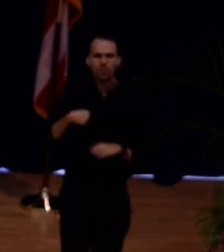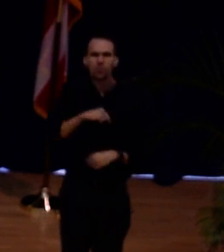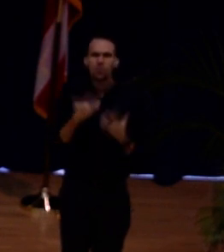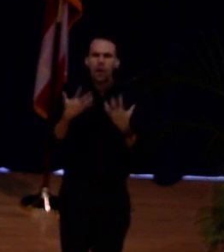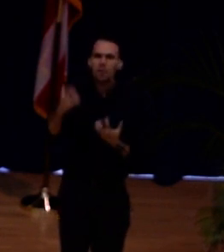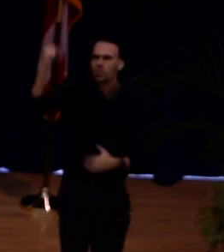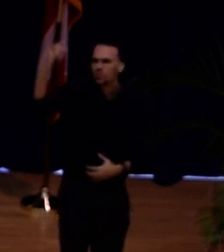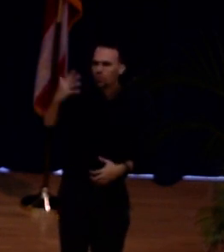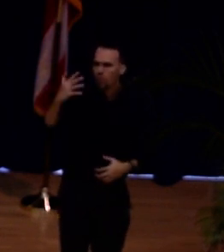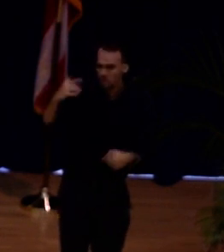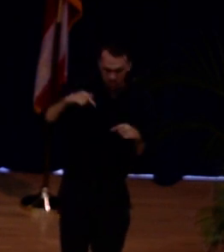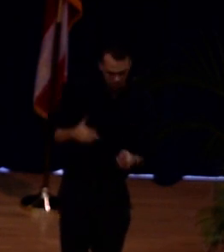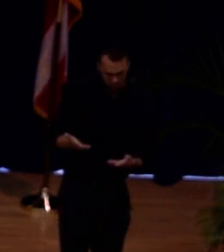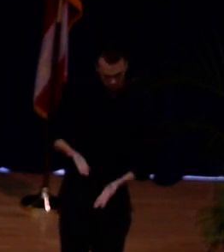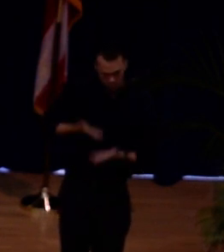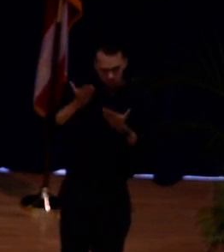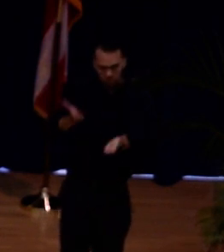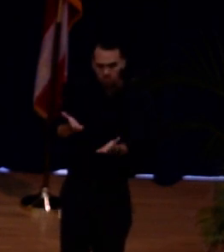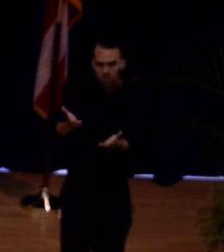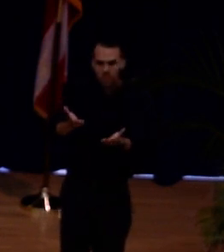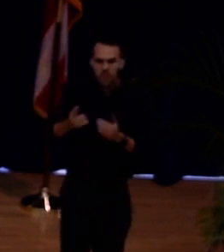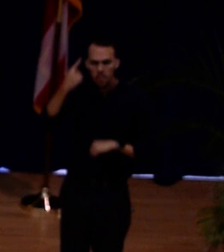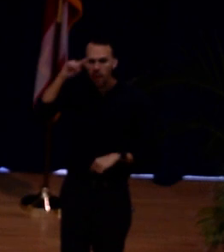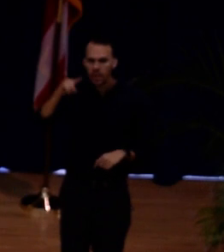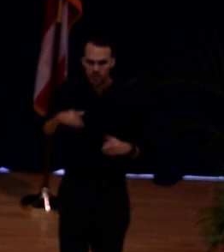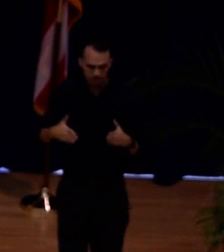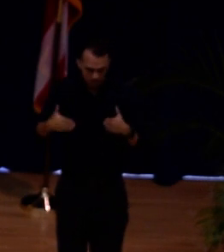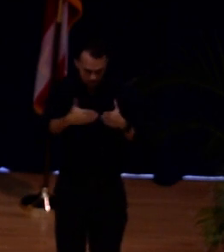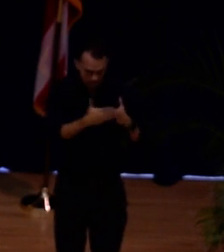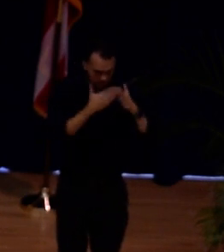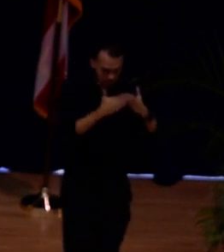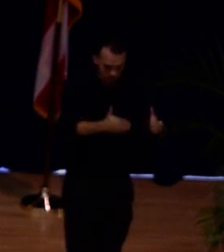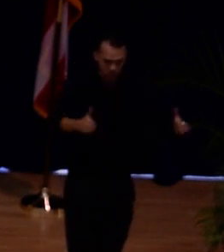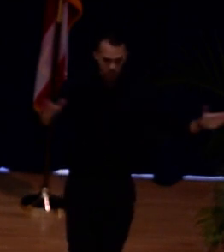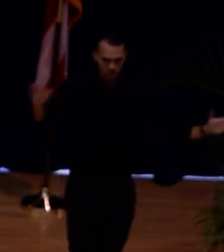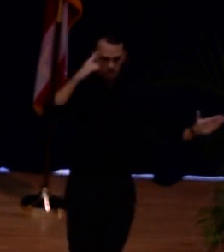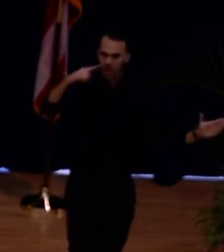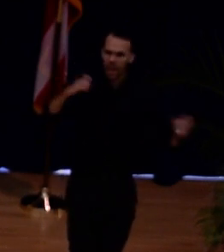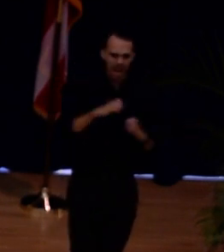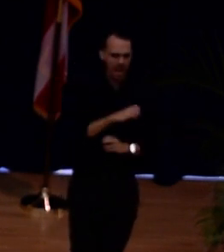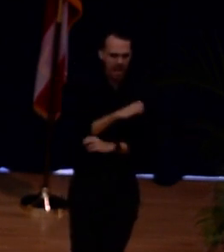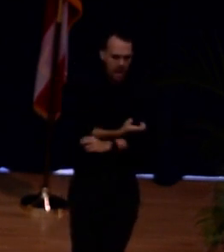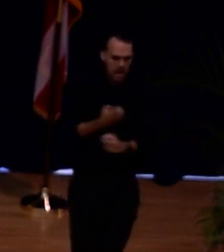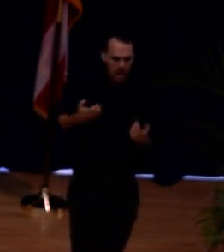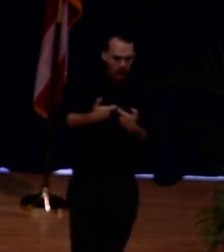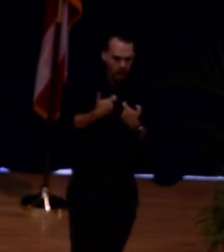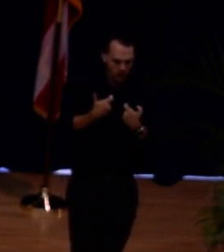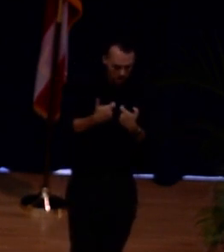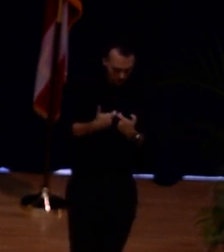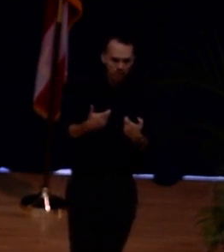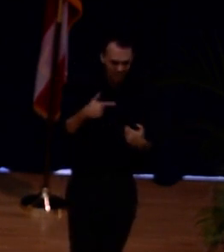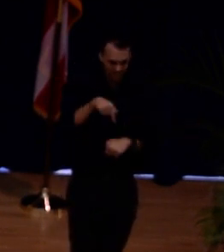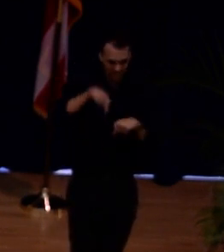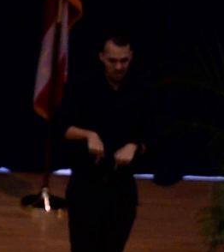la propuesta es la descentralización de la generación de nuestra energía. Eso quiere decir que vamos